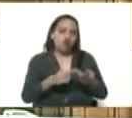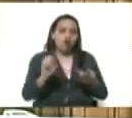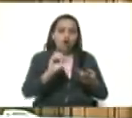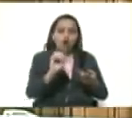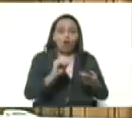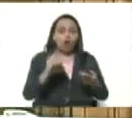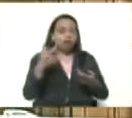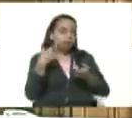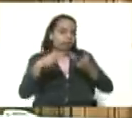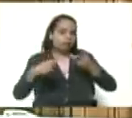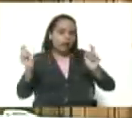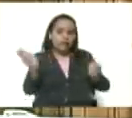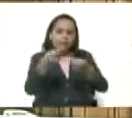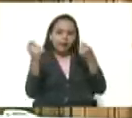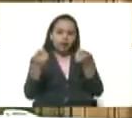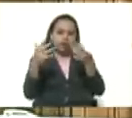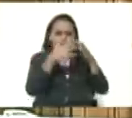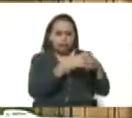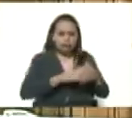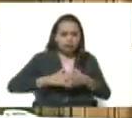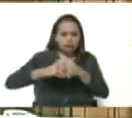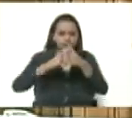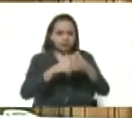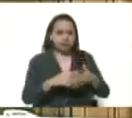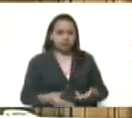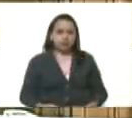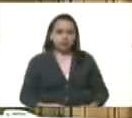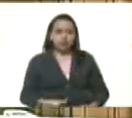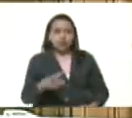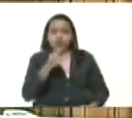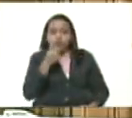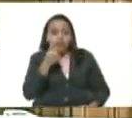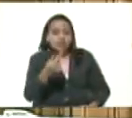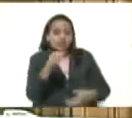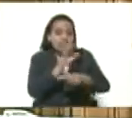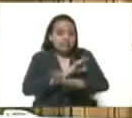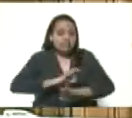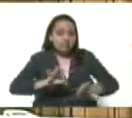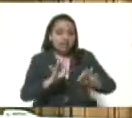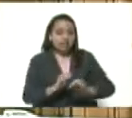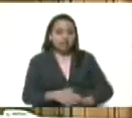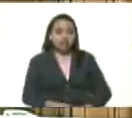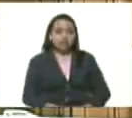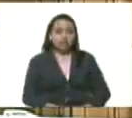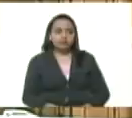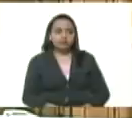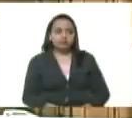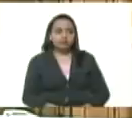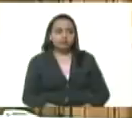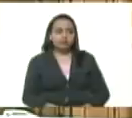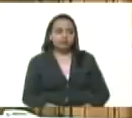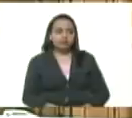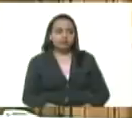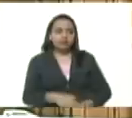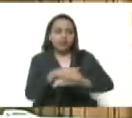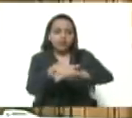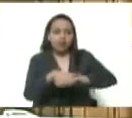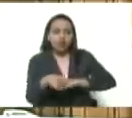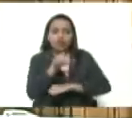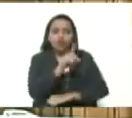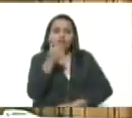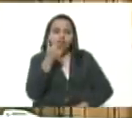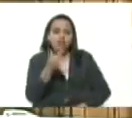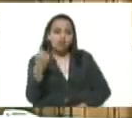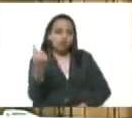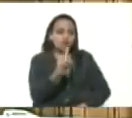ni Washington Post, ni Joseph Joswat de AP, ni Reuters, ni BBC de Londres. No lo van a decir. El